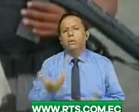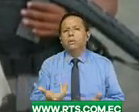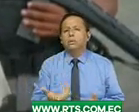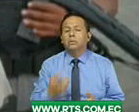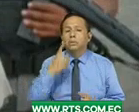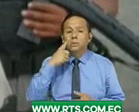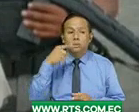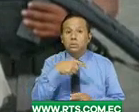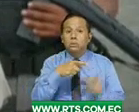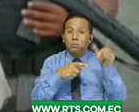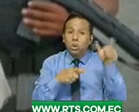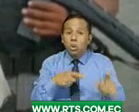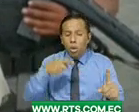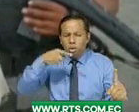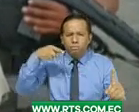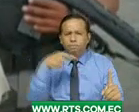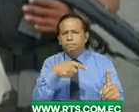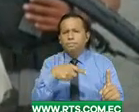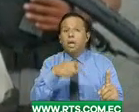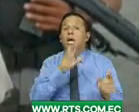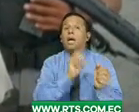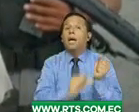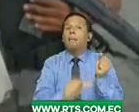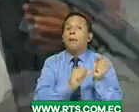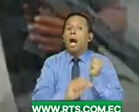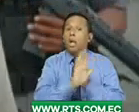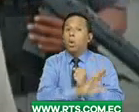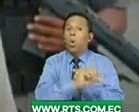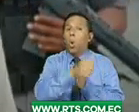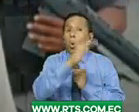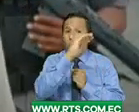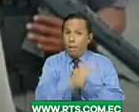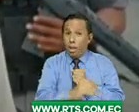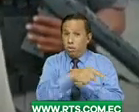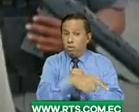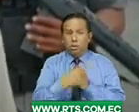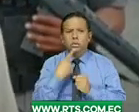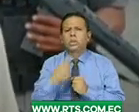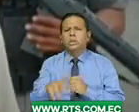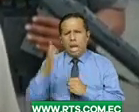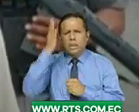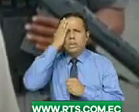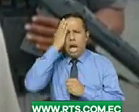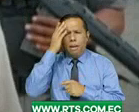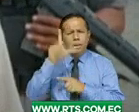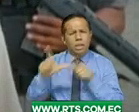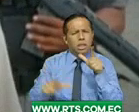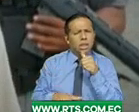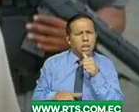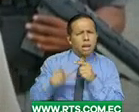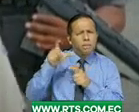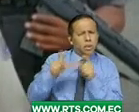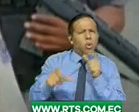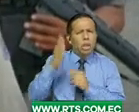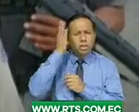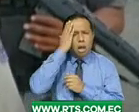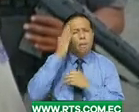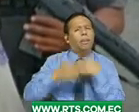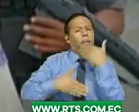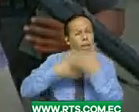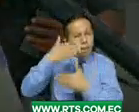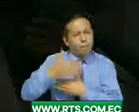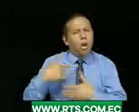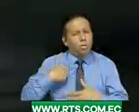enfocado a esta persona, le estaban buscando también al hermano menor. Tenemos ya ciertas pistas, tenemos ciertos indicios. Las próximas horas vamos a dar